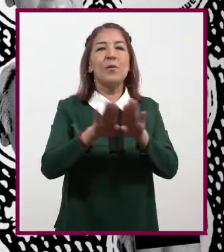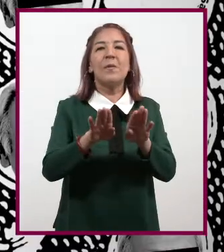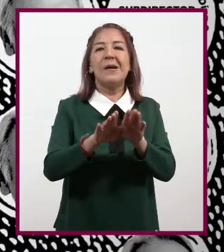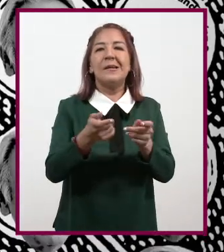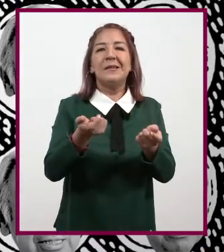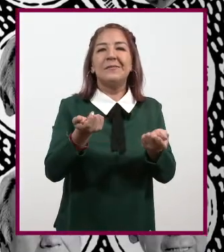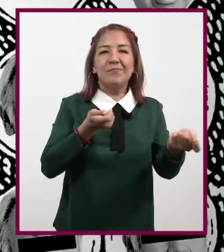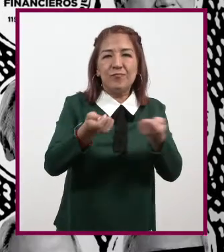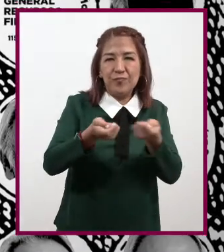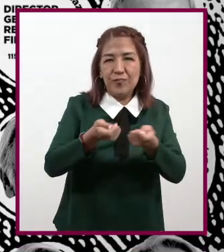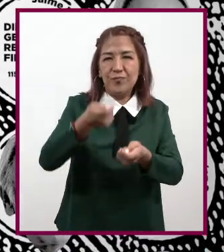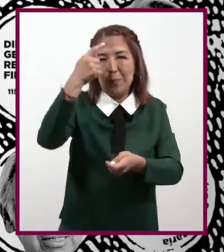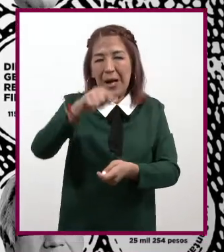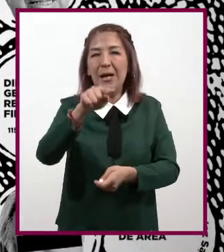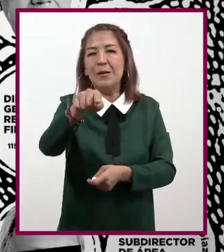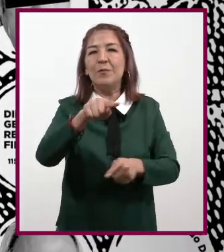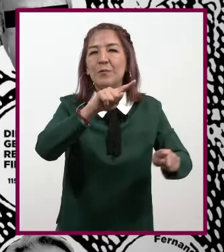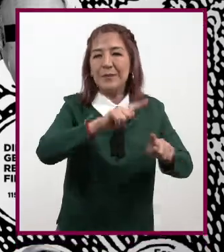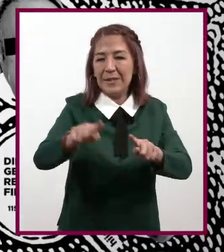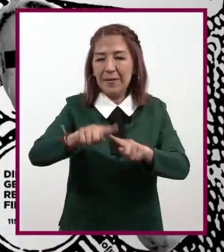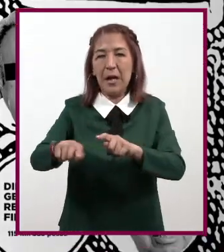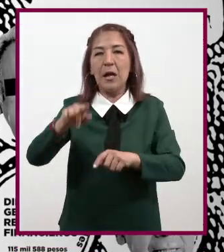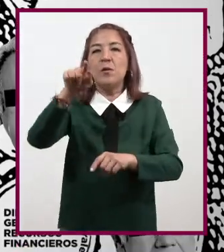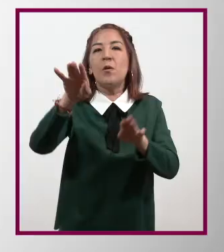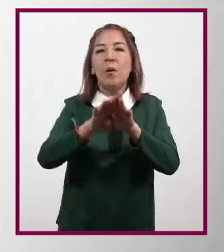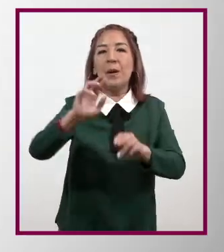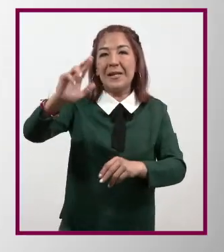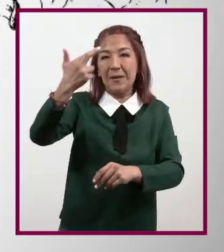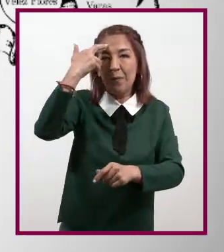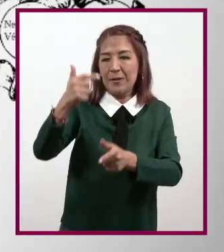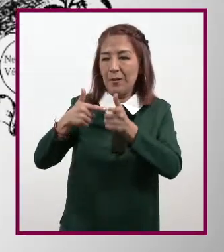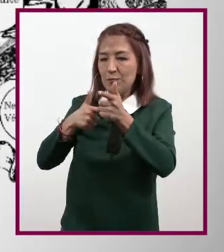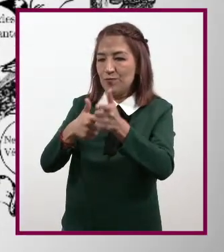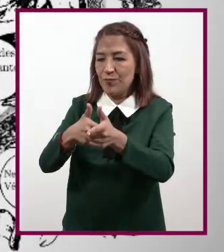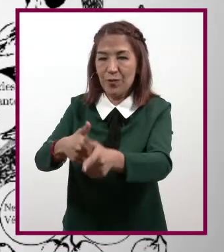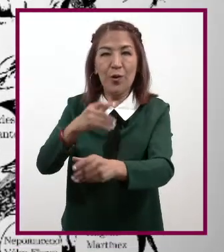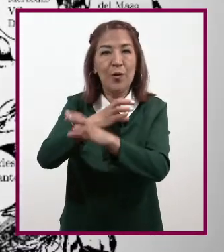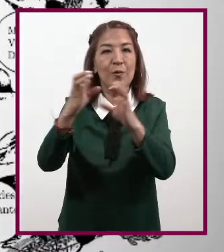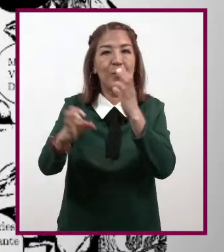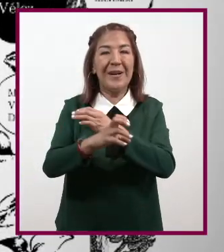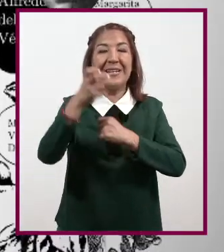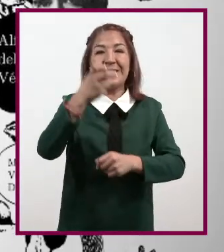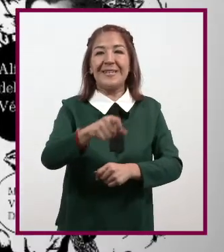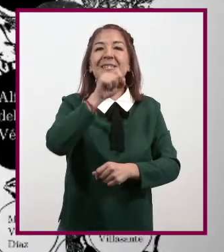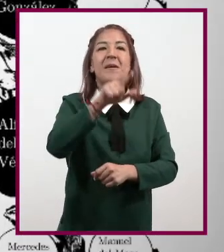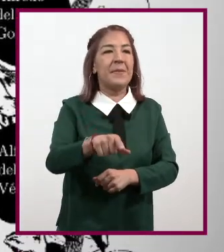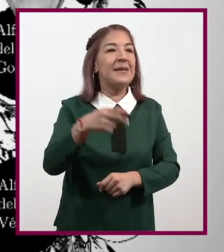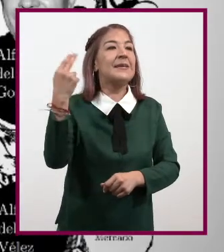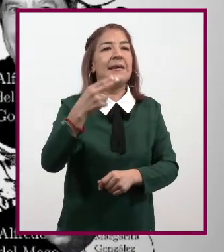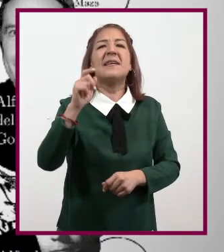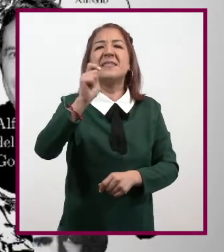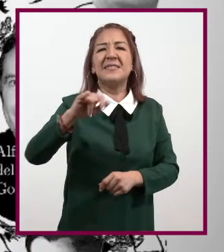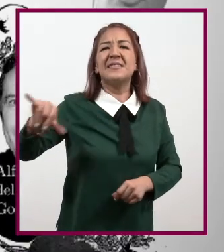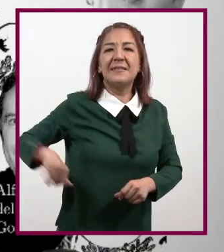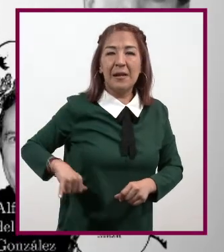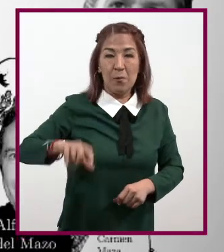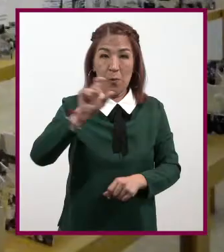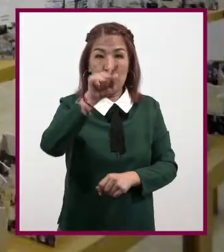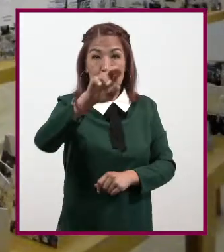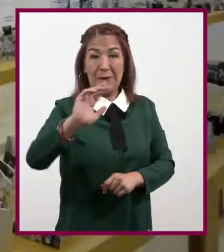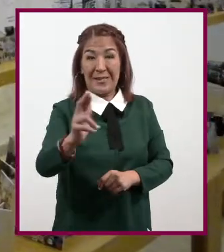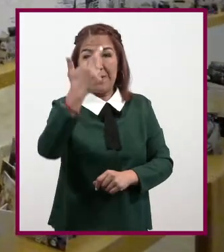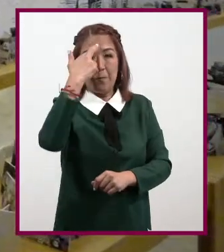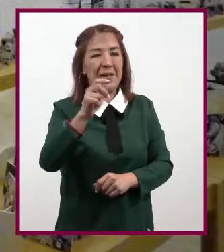para acordarte de secuencias muy grandes. Y de hecho, un poco lo que es muy interesante es que a la hora de acordarte